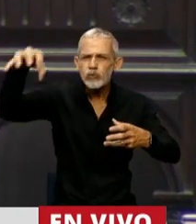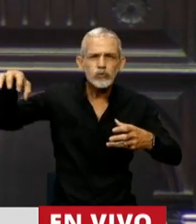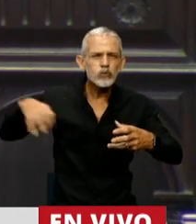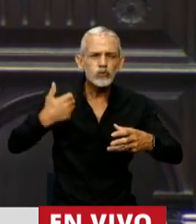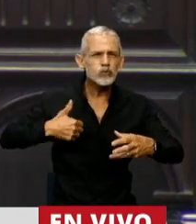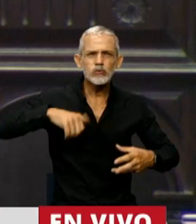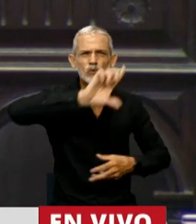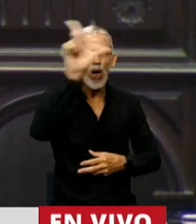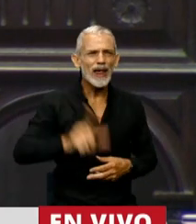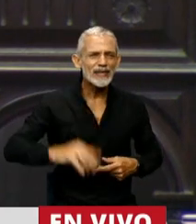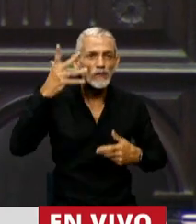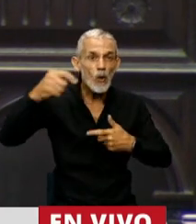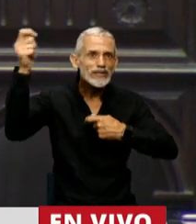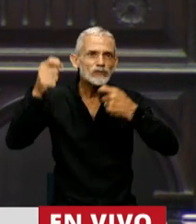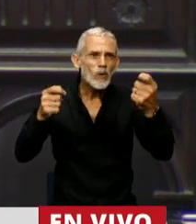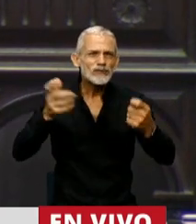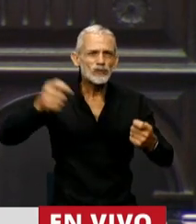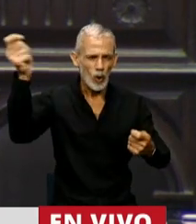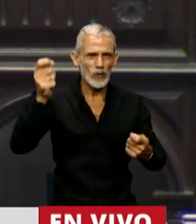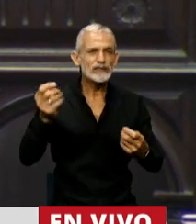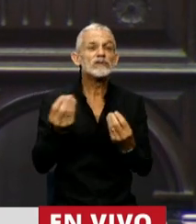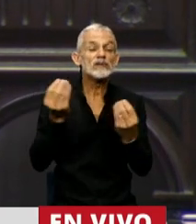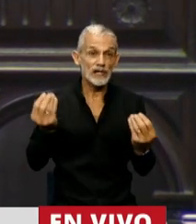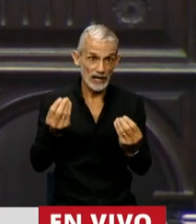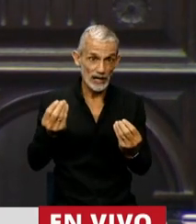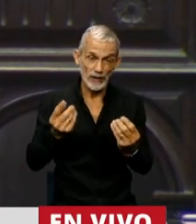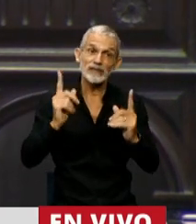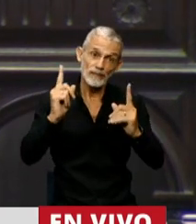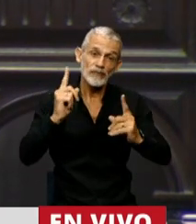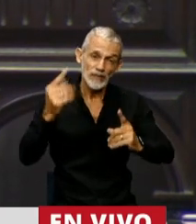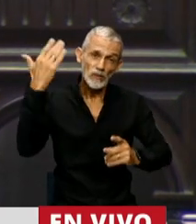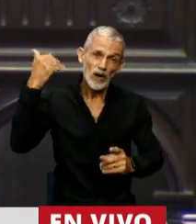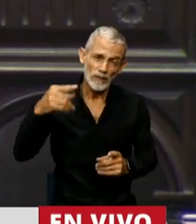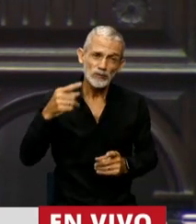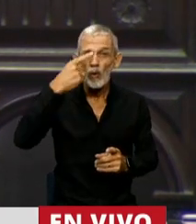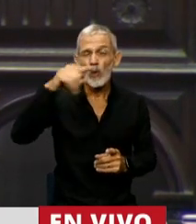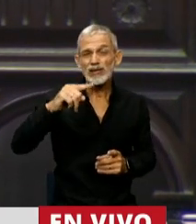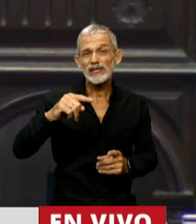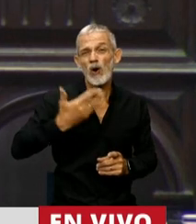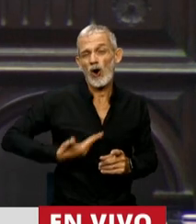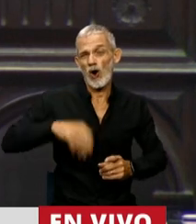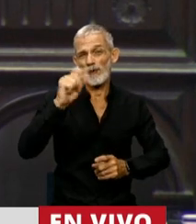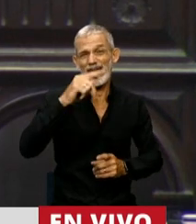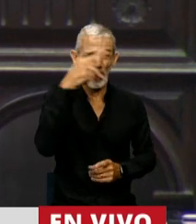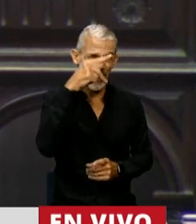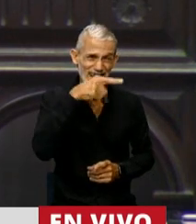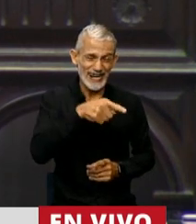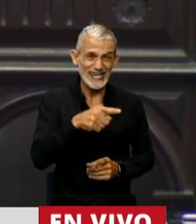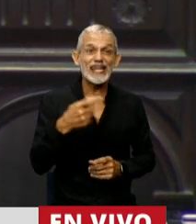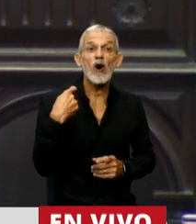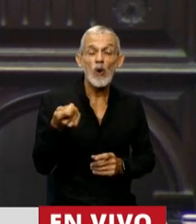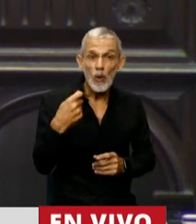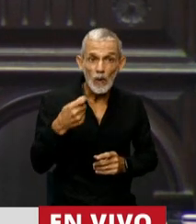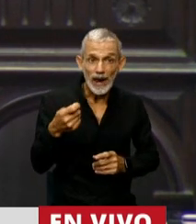la nación. Y lo peor, posiblemente pasará también lo que sucedió en los últimos gobiernos kirchneristas, que muchos de esos